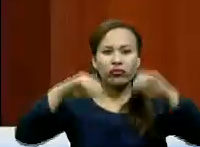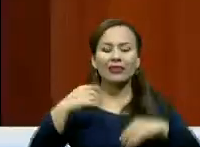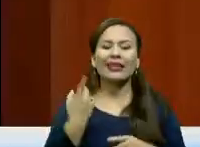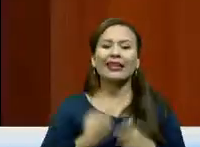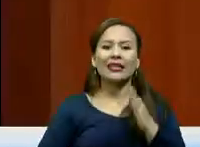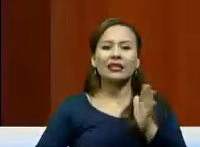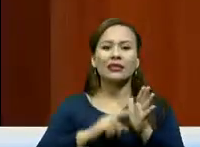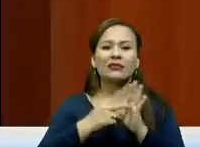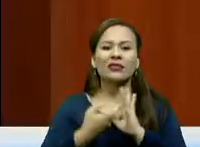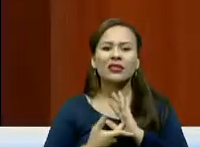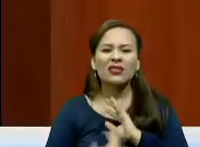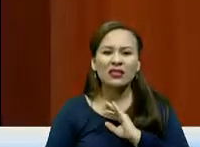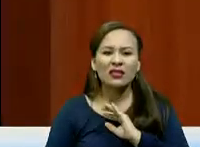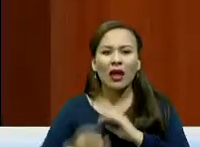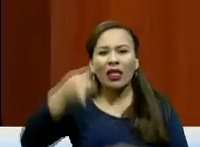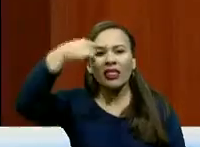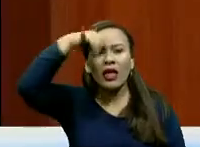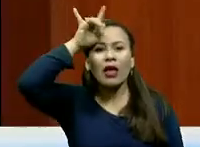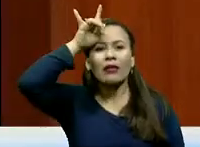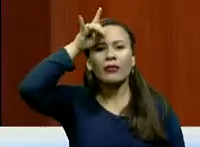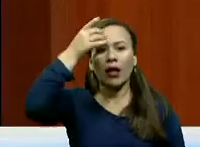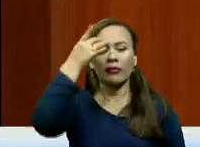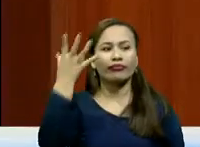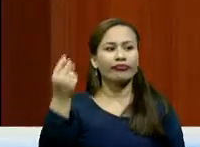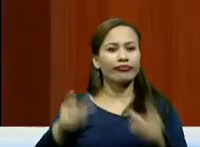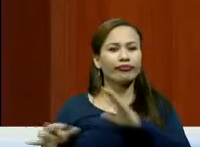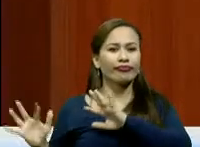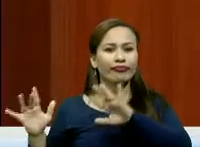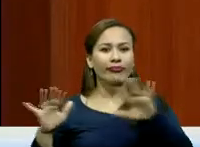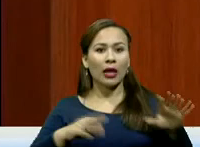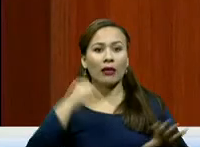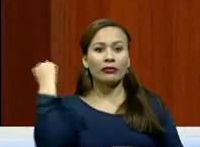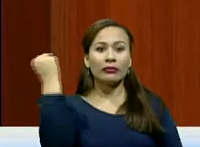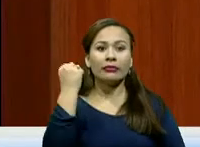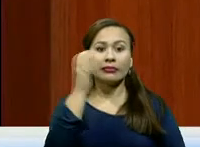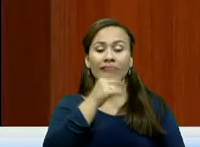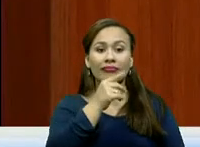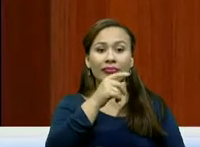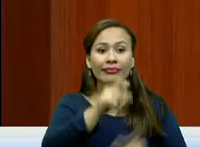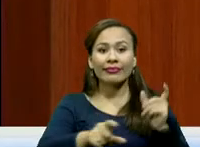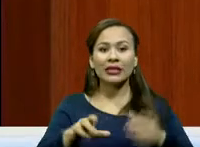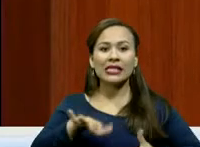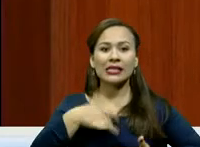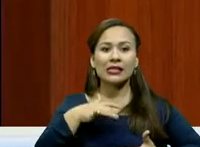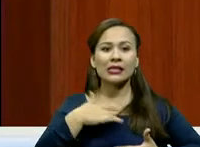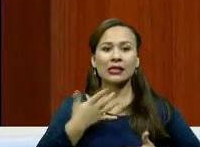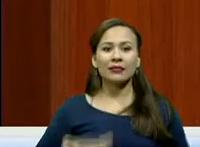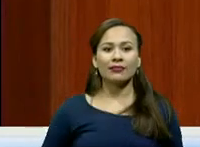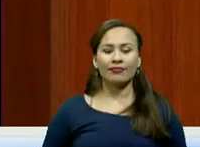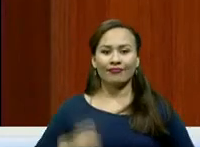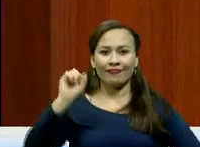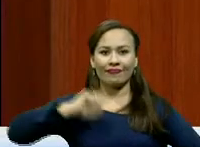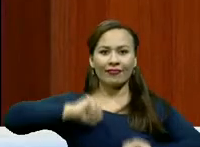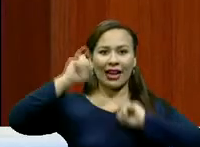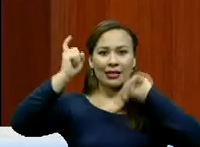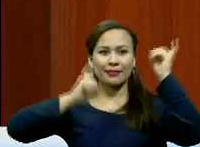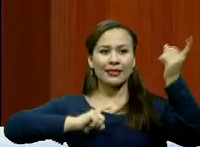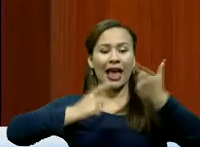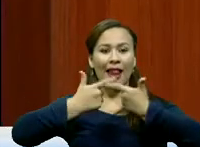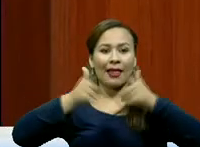va ganando esa popularidad y se va identificando con la gente que siente esto de poder expresarse